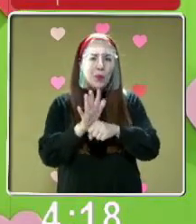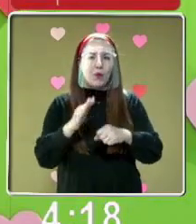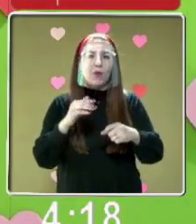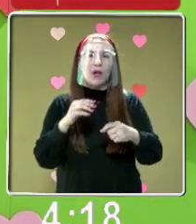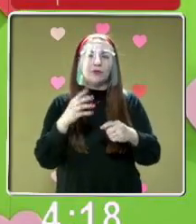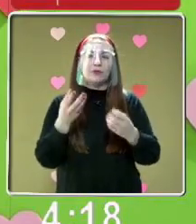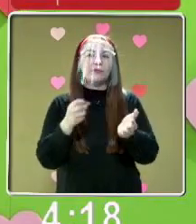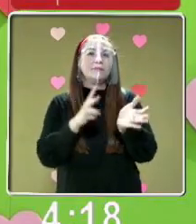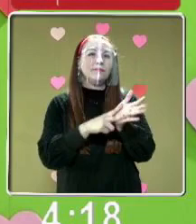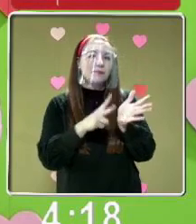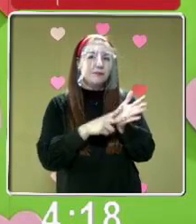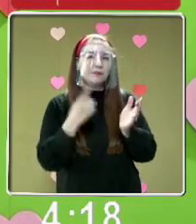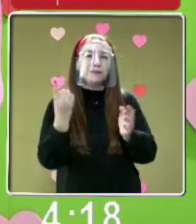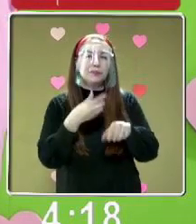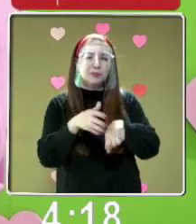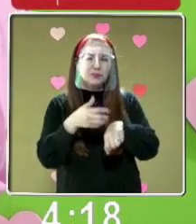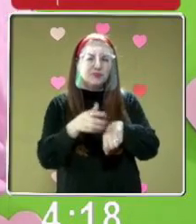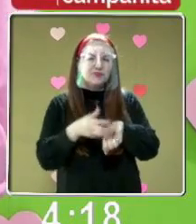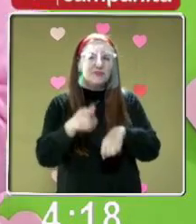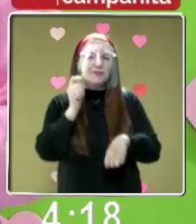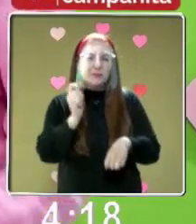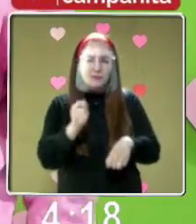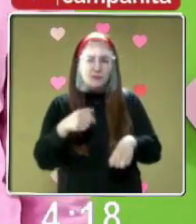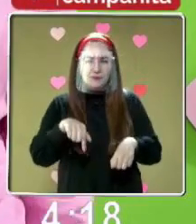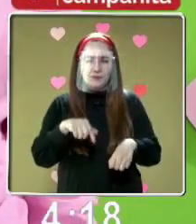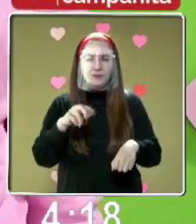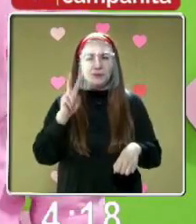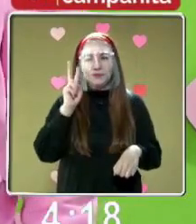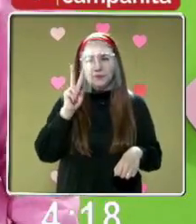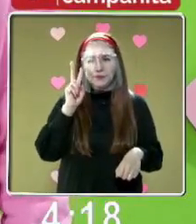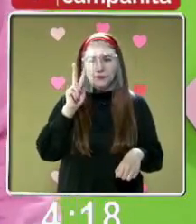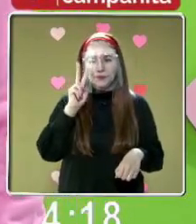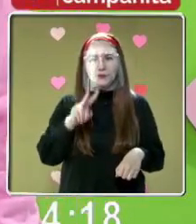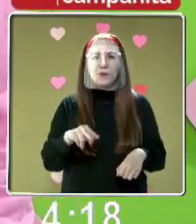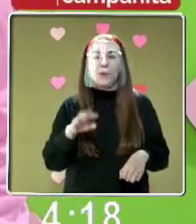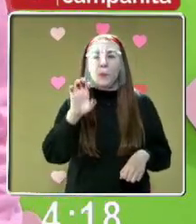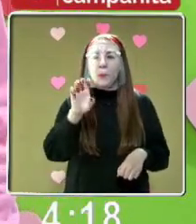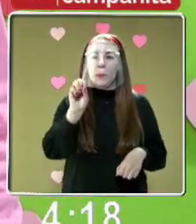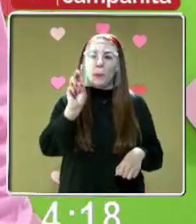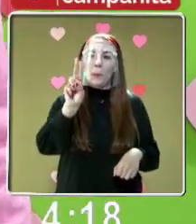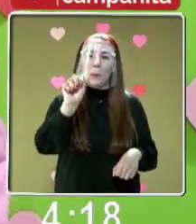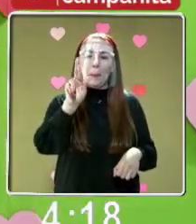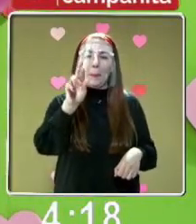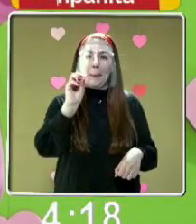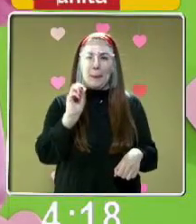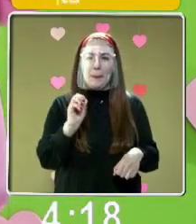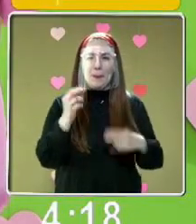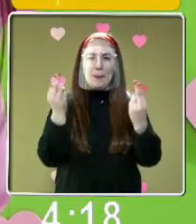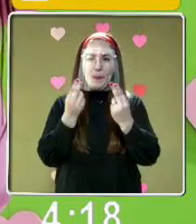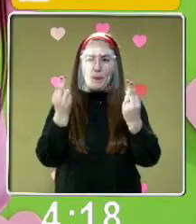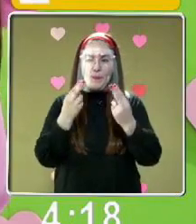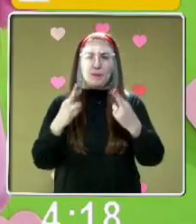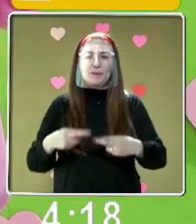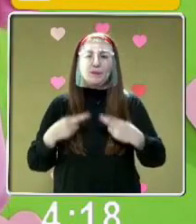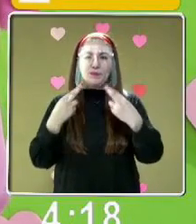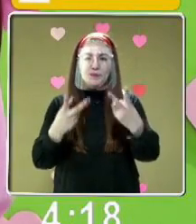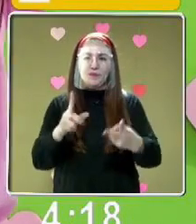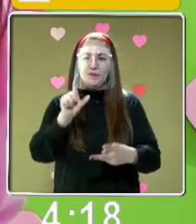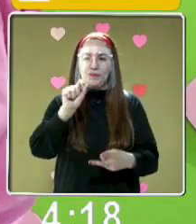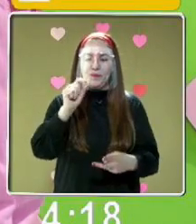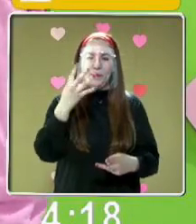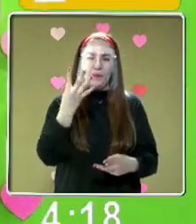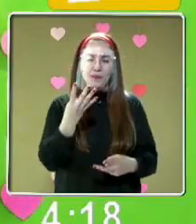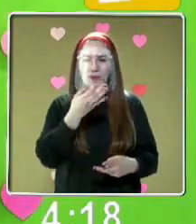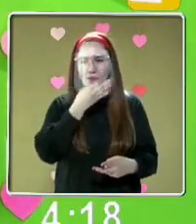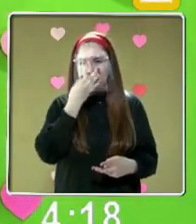que va marcando a las flores. Bueno, en este caso, maestra, Eduardo necesitaba regalar o buscar el precio para 24 flores,